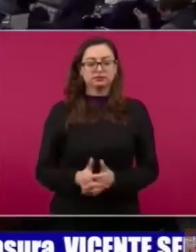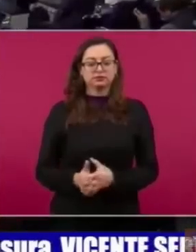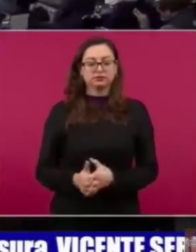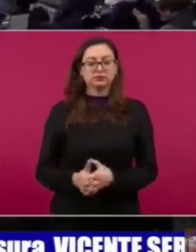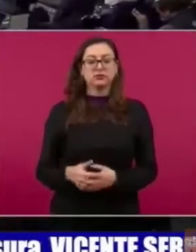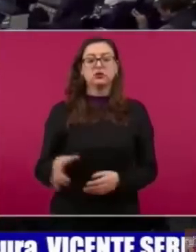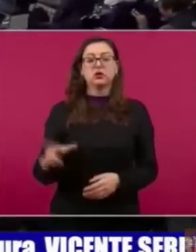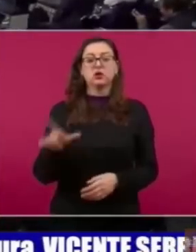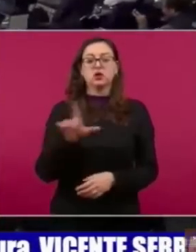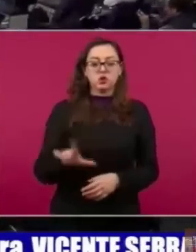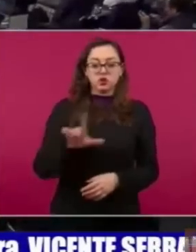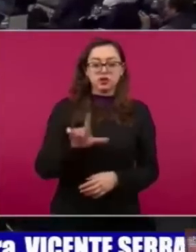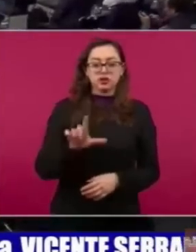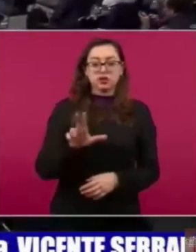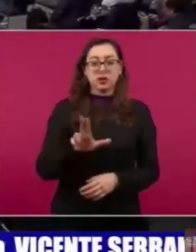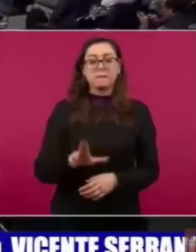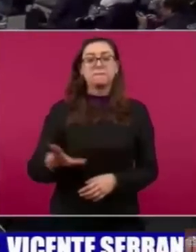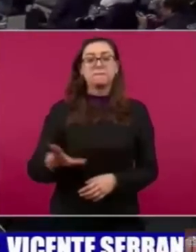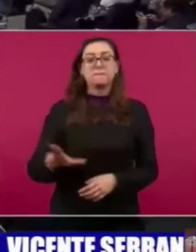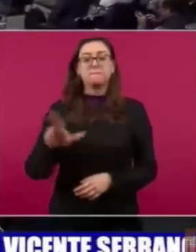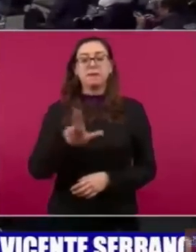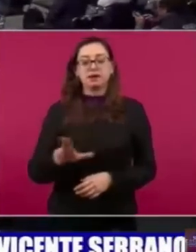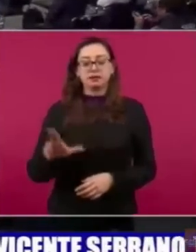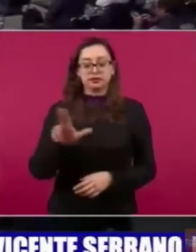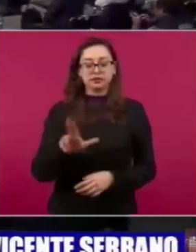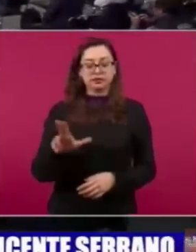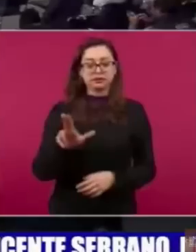Entonces es lunes y martes.